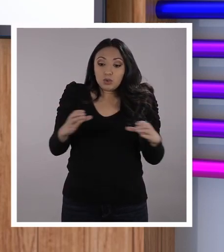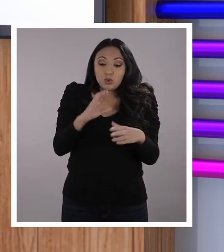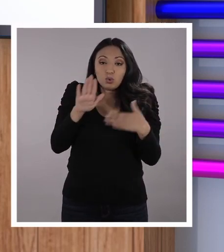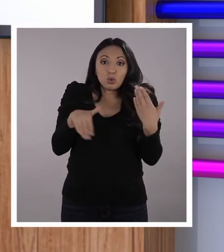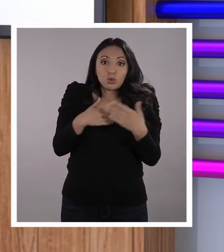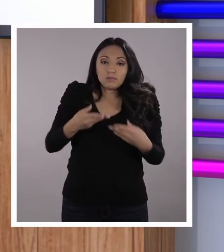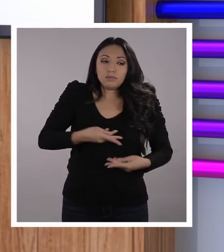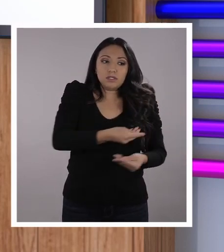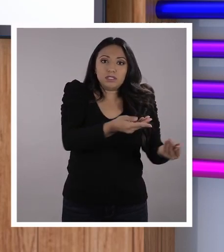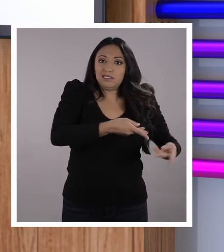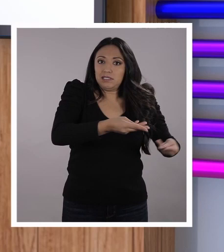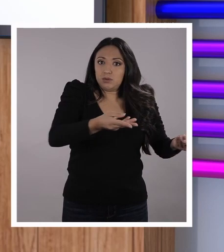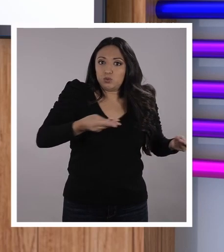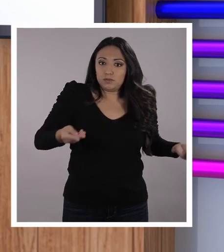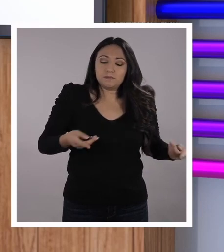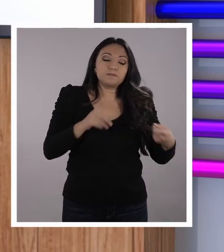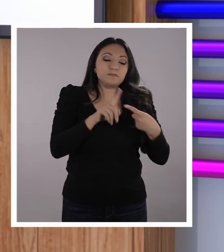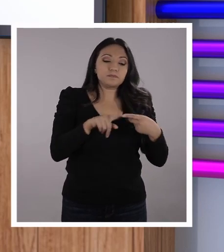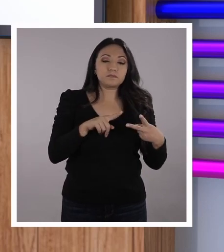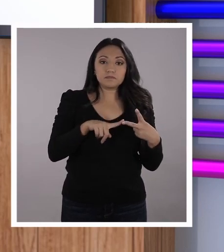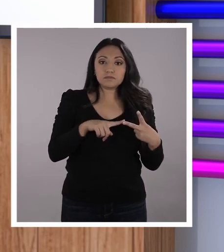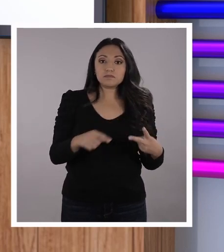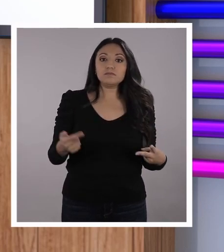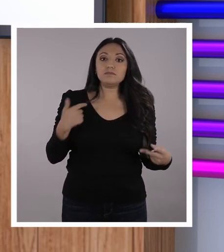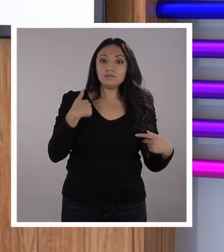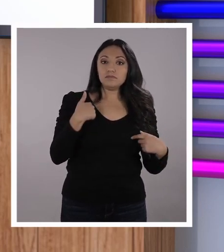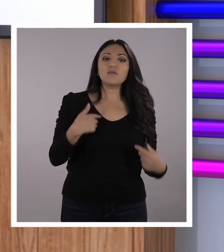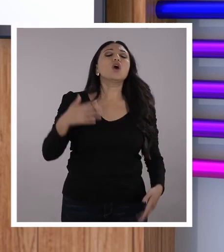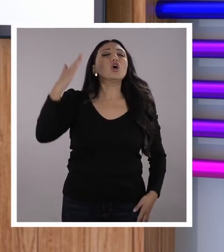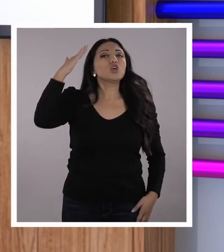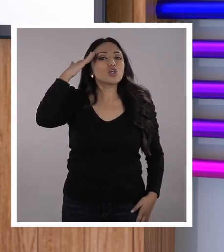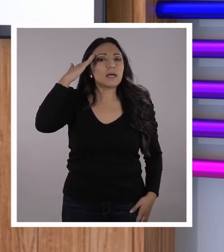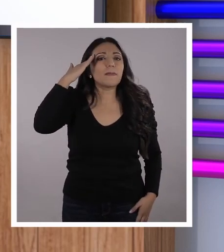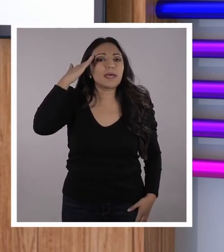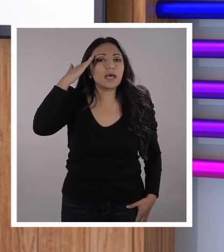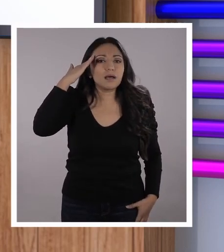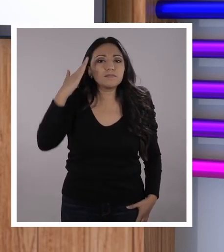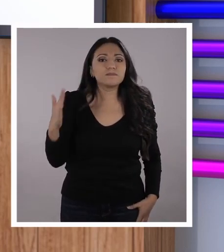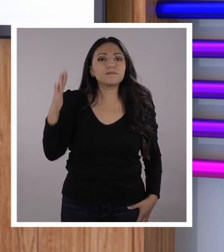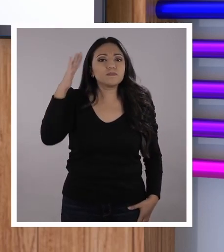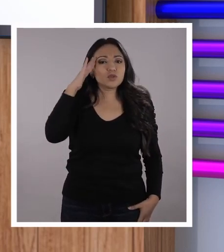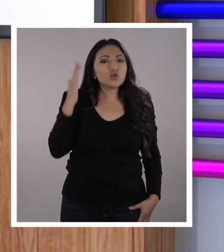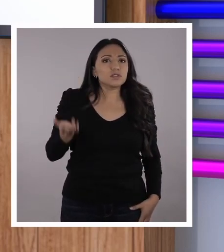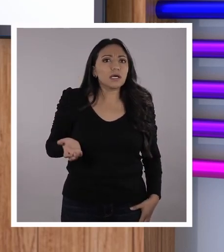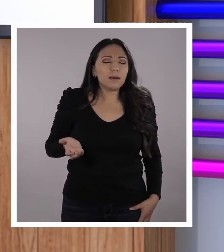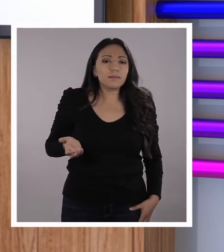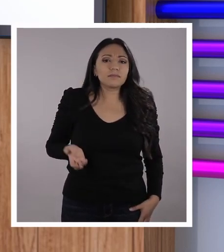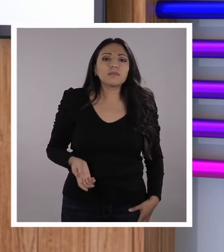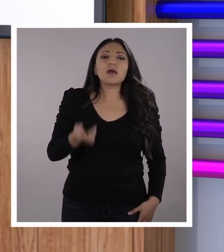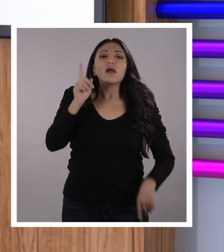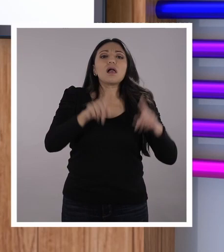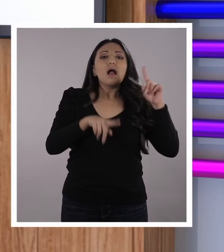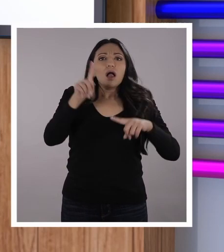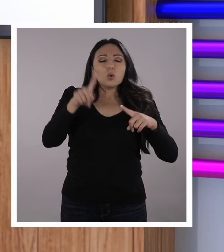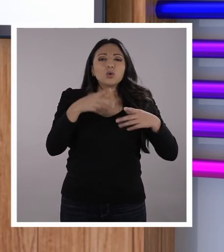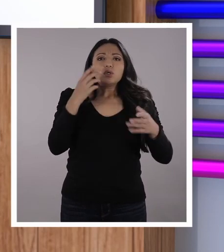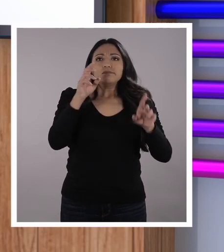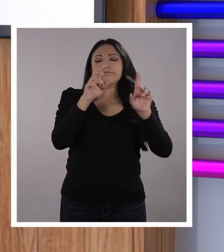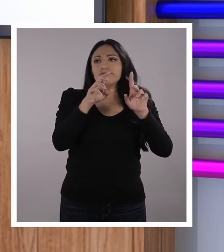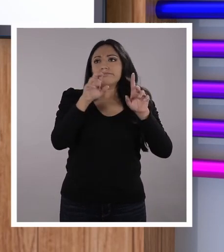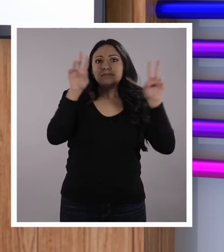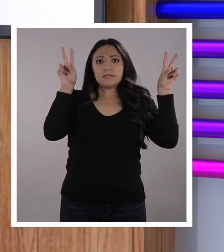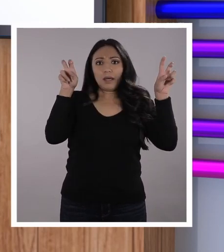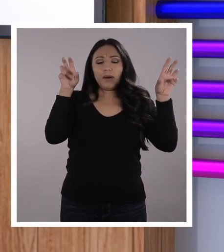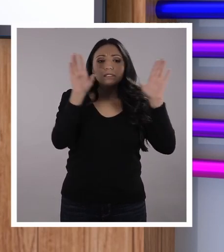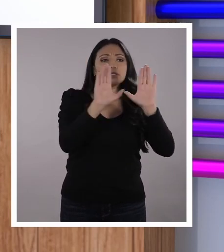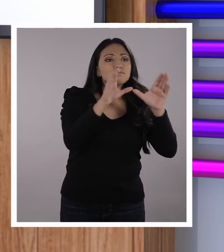en el planeta. Yo sabía, y he relacionado con todo lo nuevo, es que existen varios sistemas económicos en